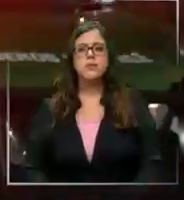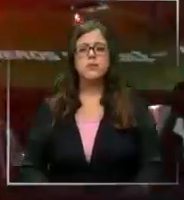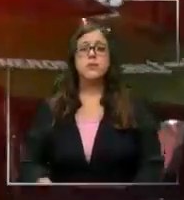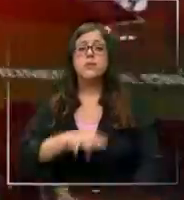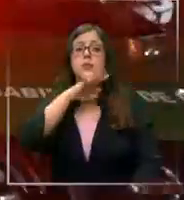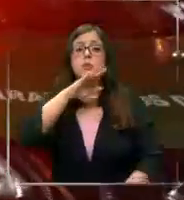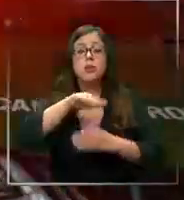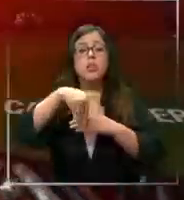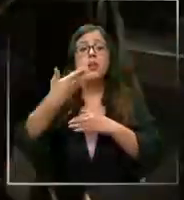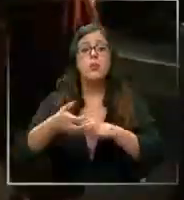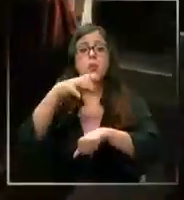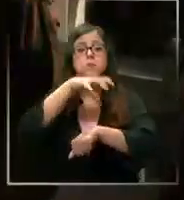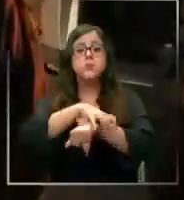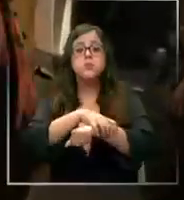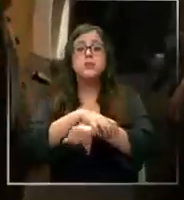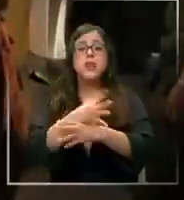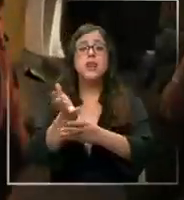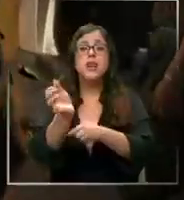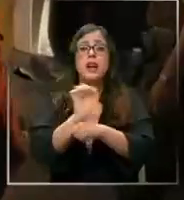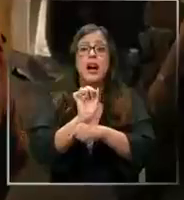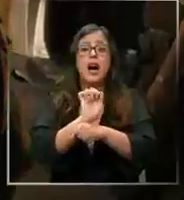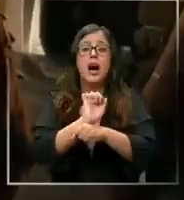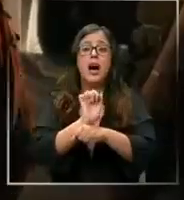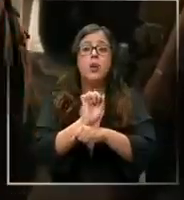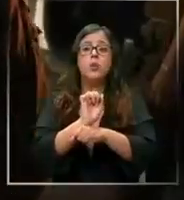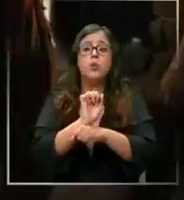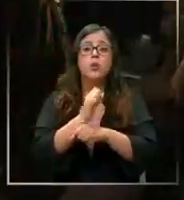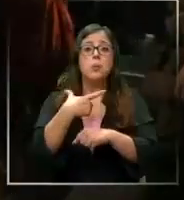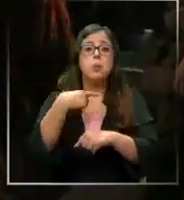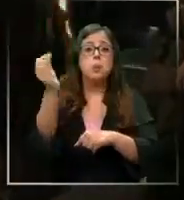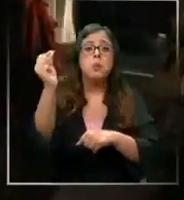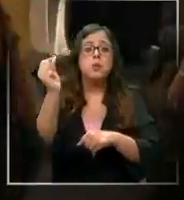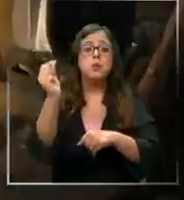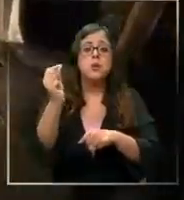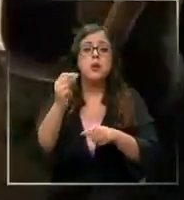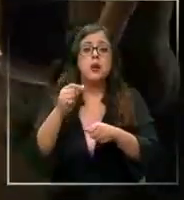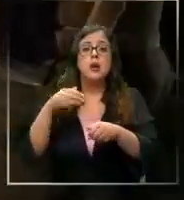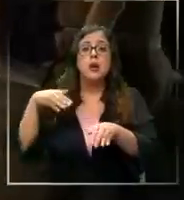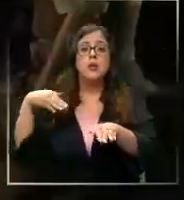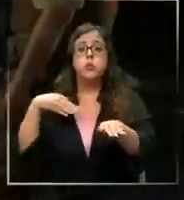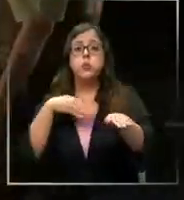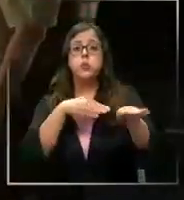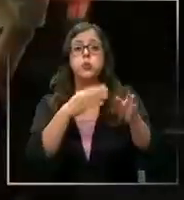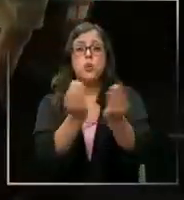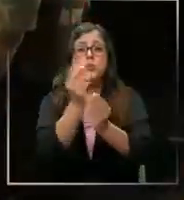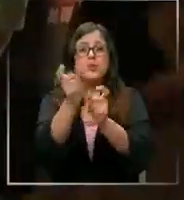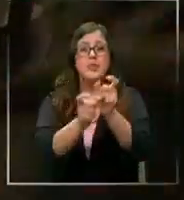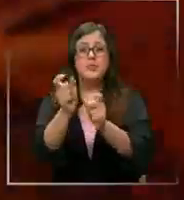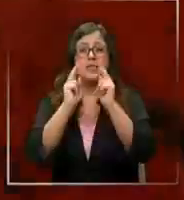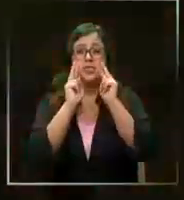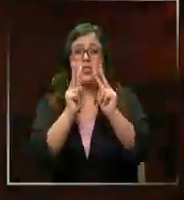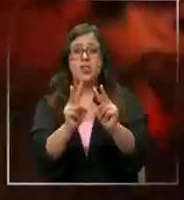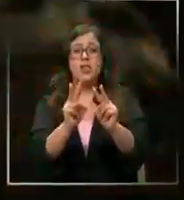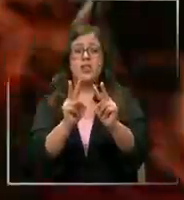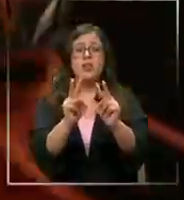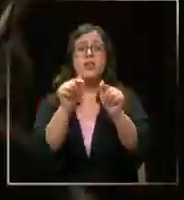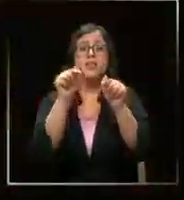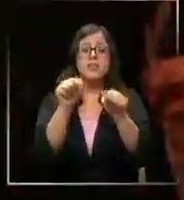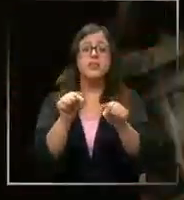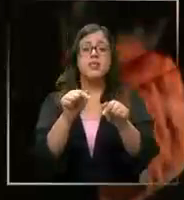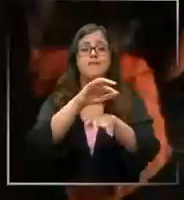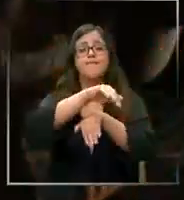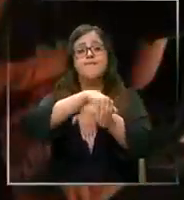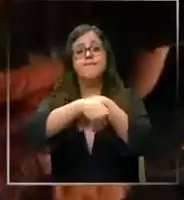Minutos después detienen a un vehículo que a primera instancia se había dado a la fuga con todos estos pasajeros, y así transcurre